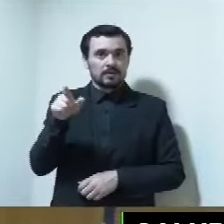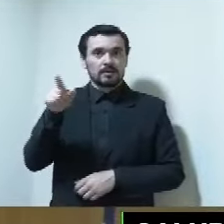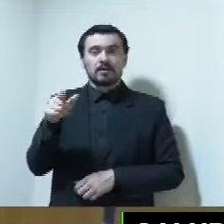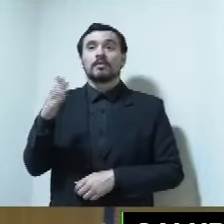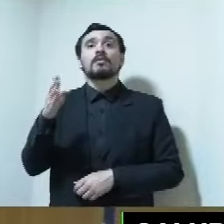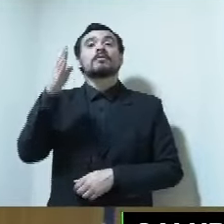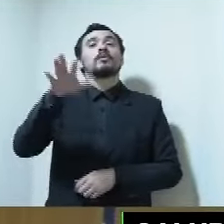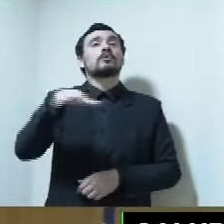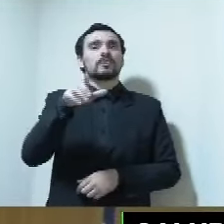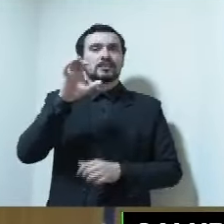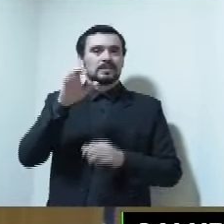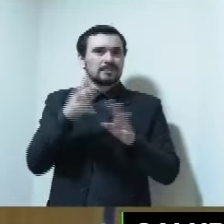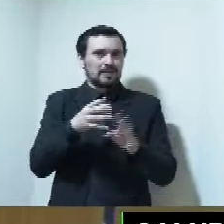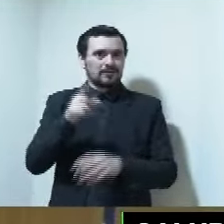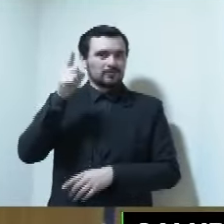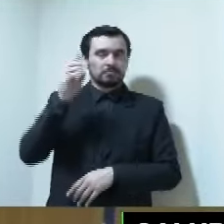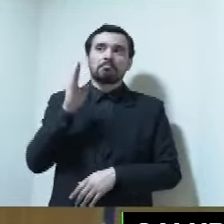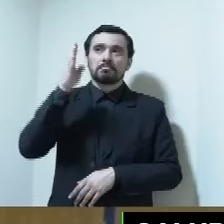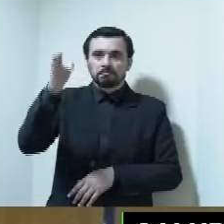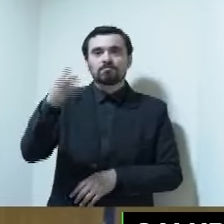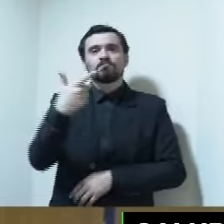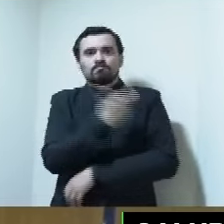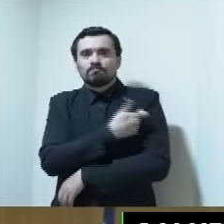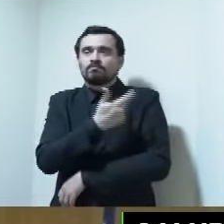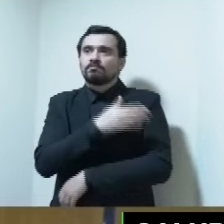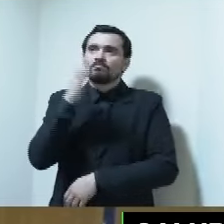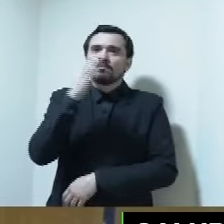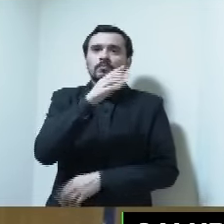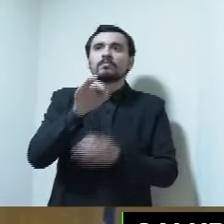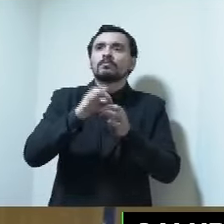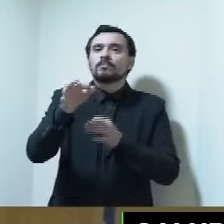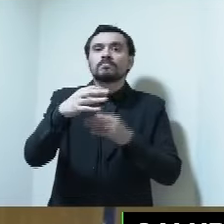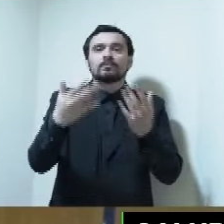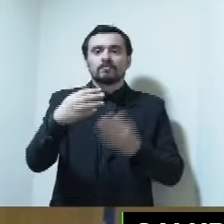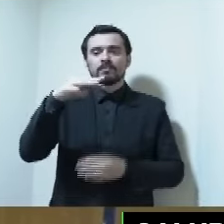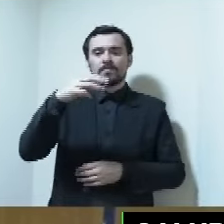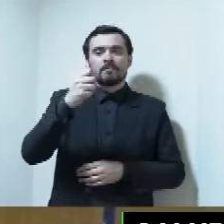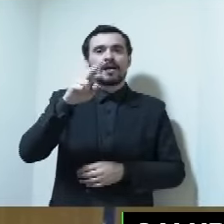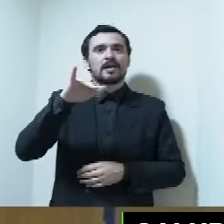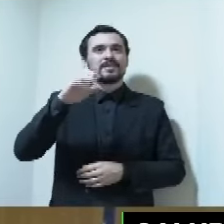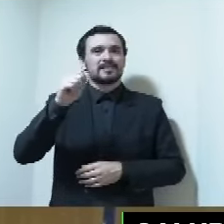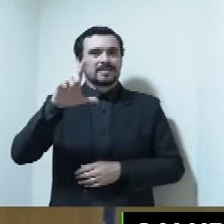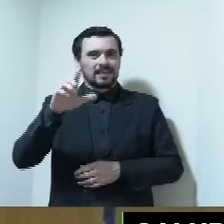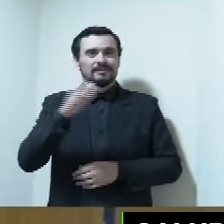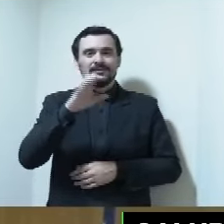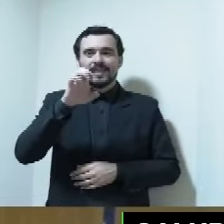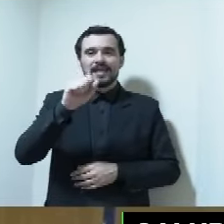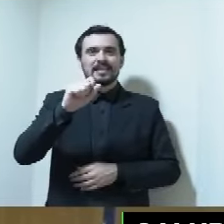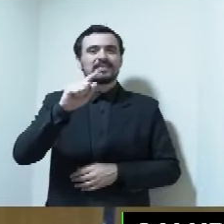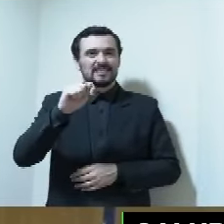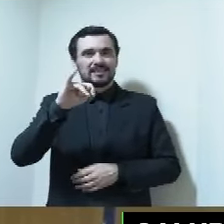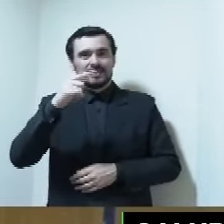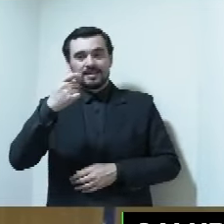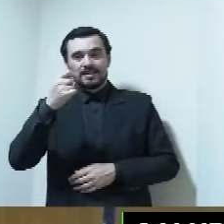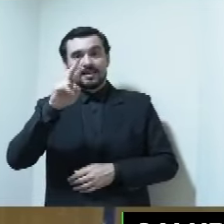Chaco paraguayo. Él es el encargado distrital en la zona de Mariscal Estigarribia de nuestra salud preventiva. Con su esfuerzo y